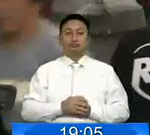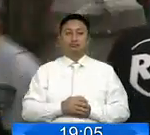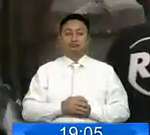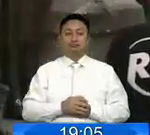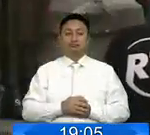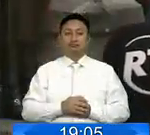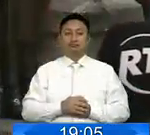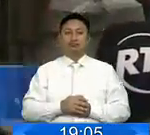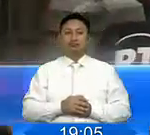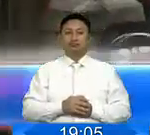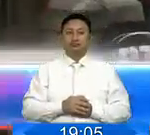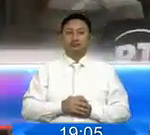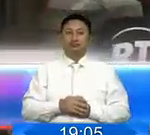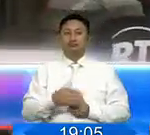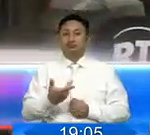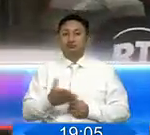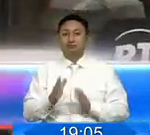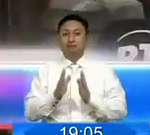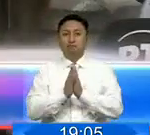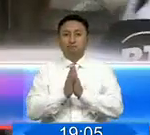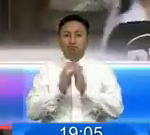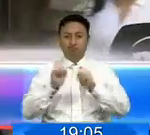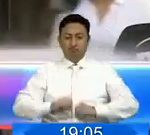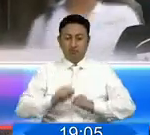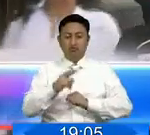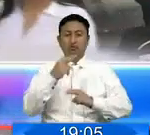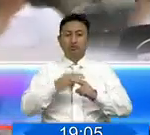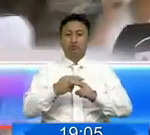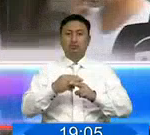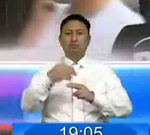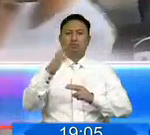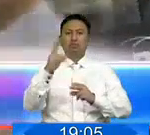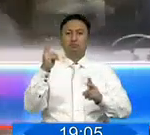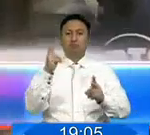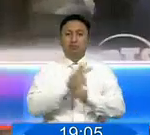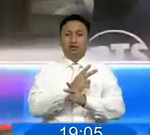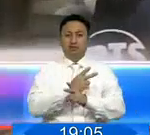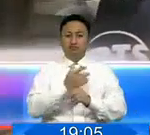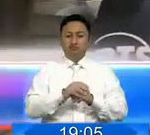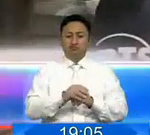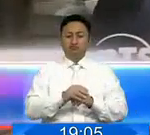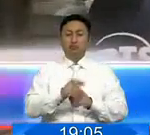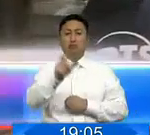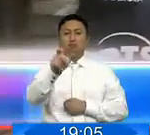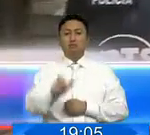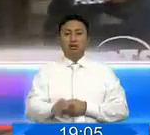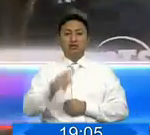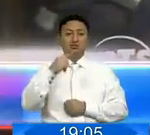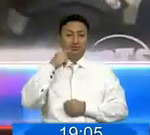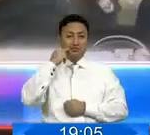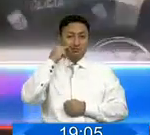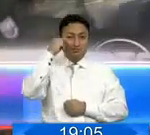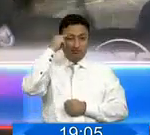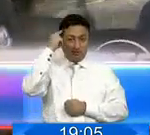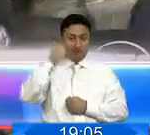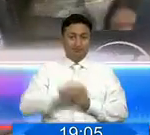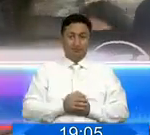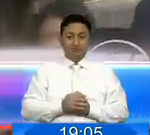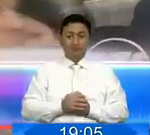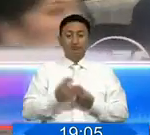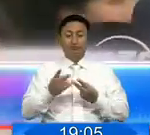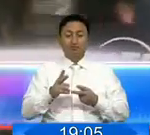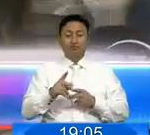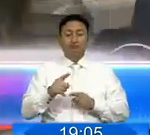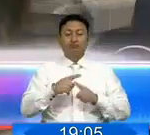Solicitamos que se ponga en la lista de los más buscados al ciudadano Rafael Correa y también